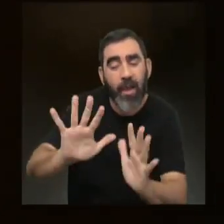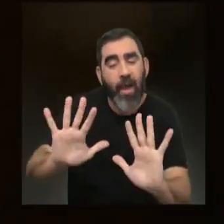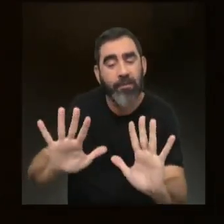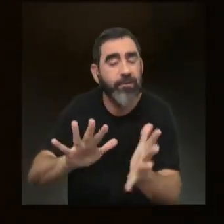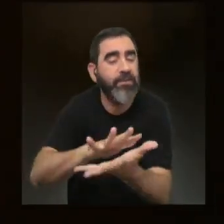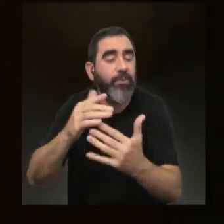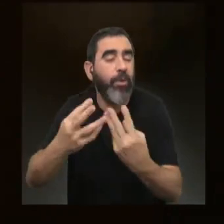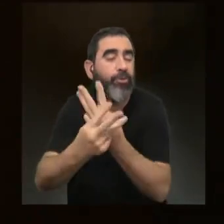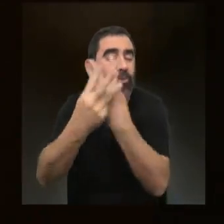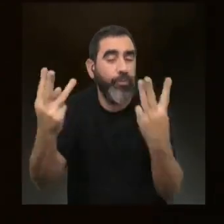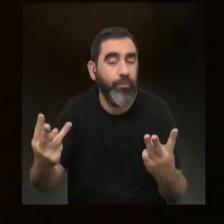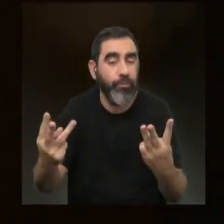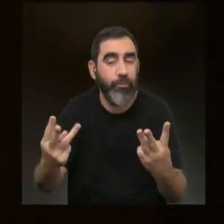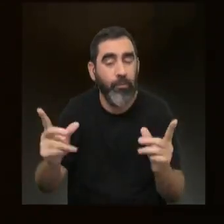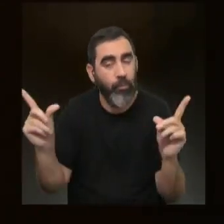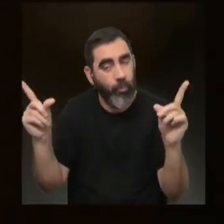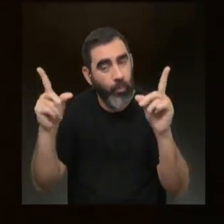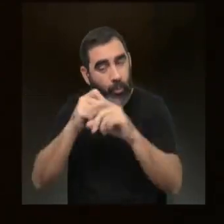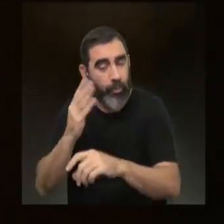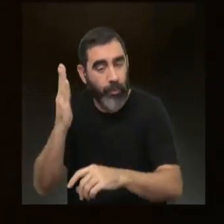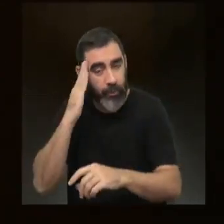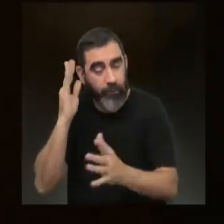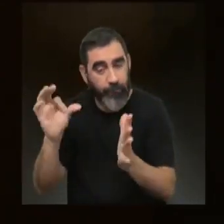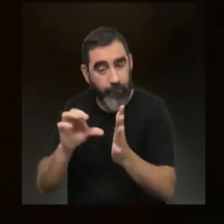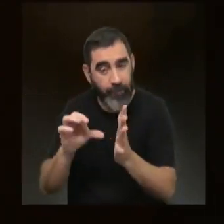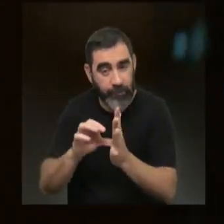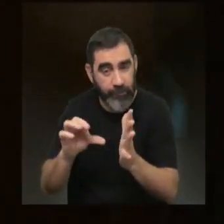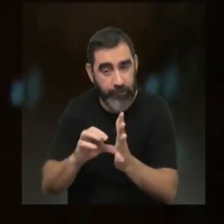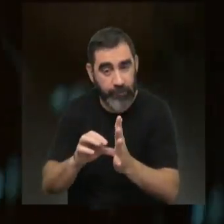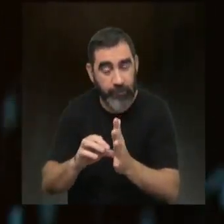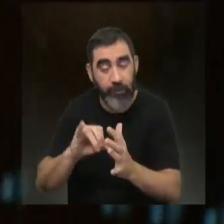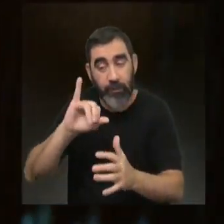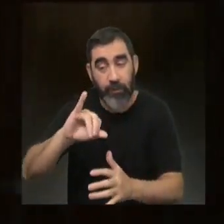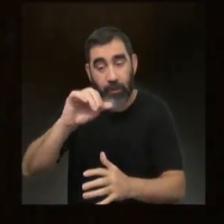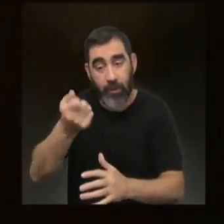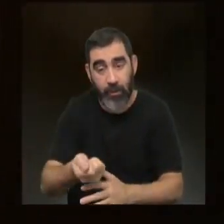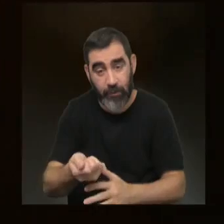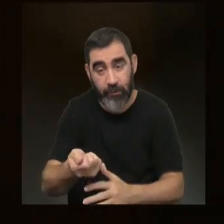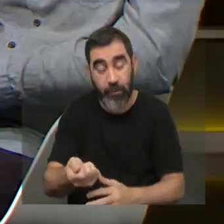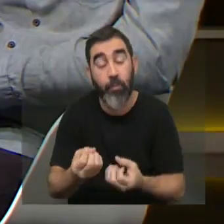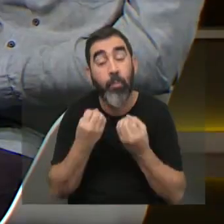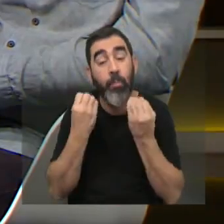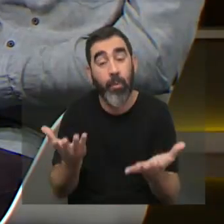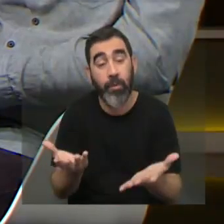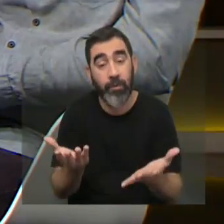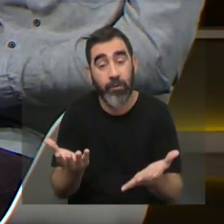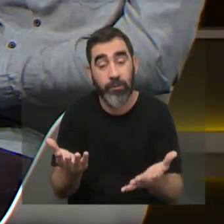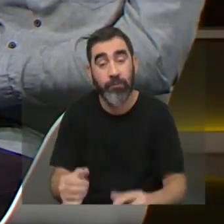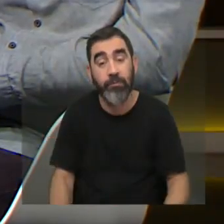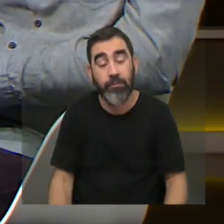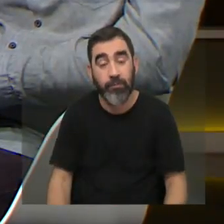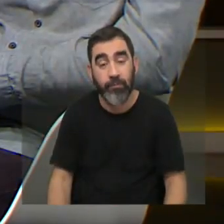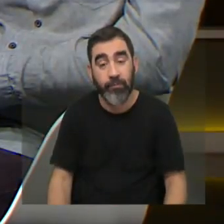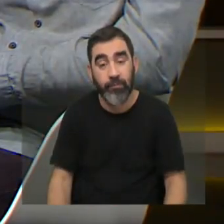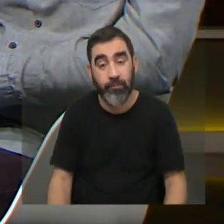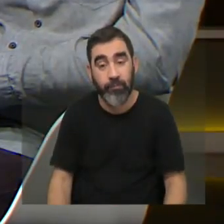dada. Suele ser muy difícil para los sistemas que tienen IA embebida. ¿Por qué? Bueno, porque en parte está